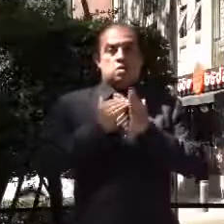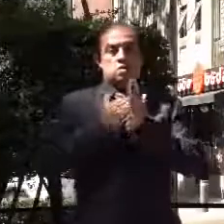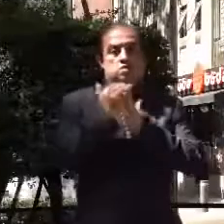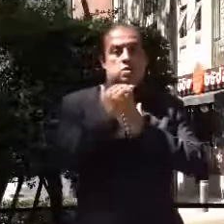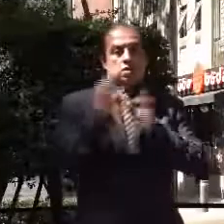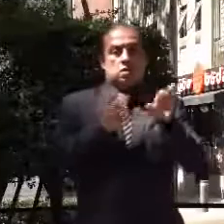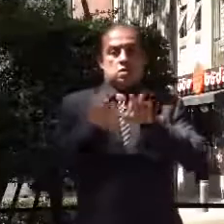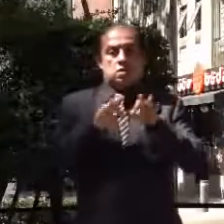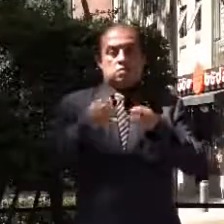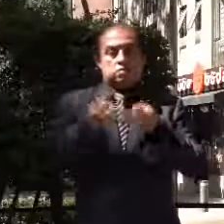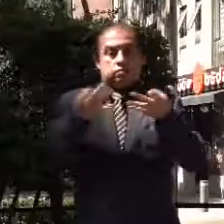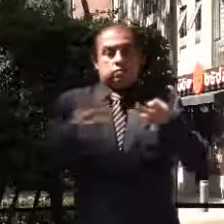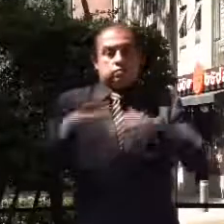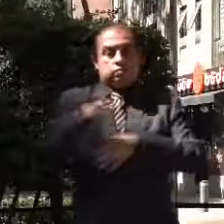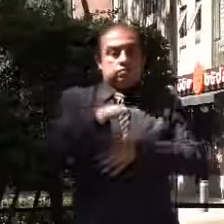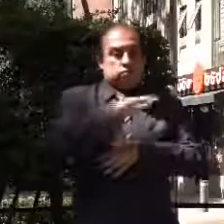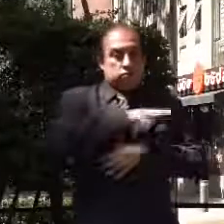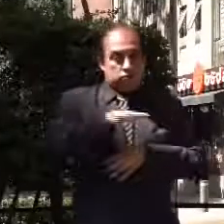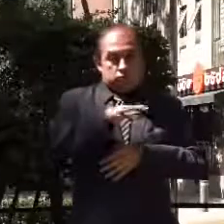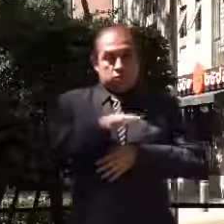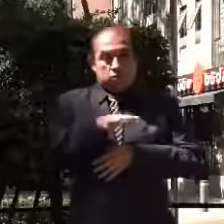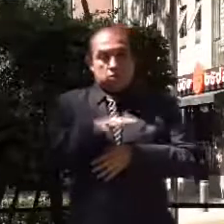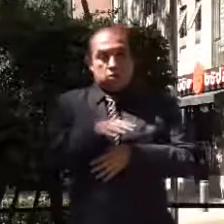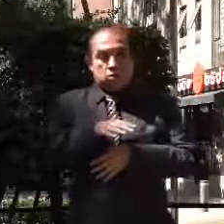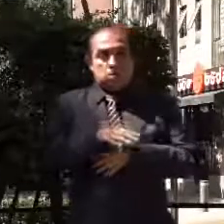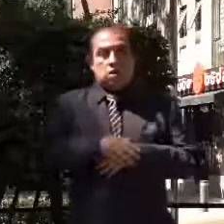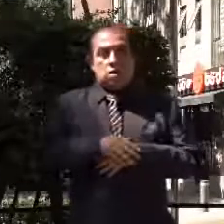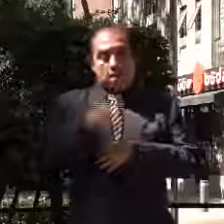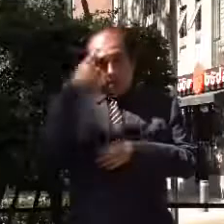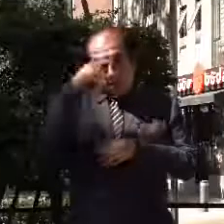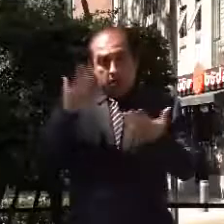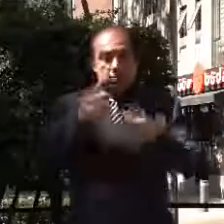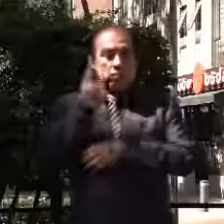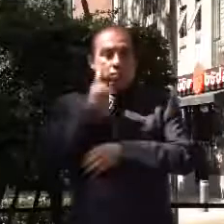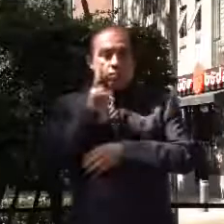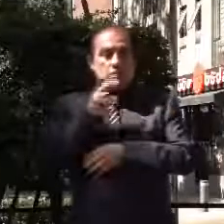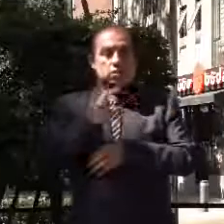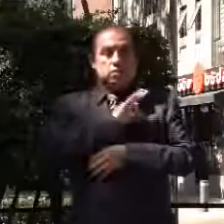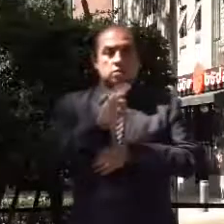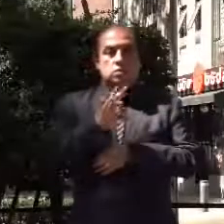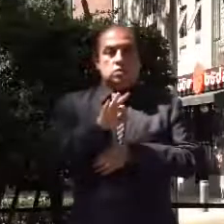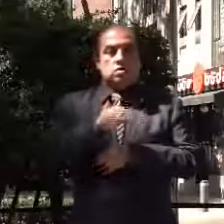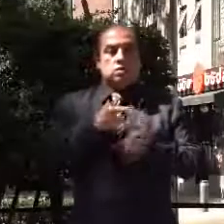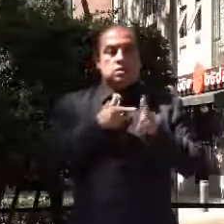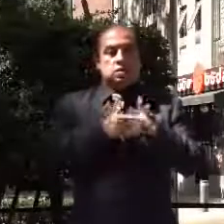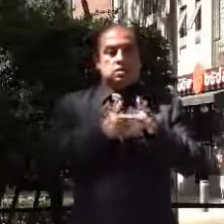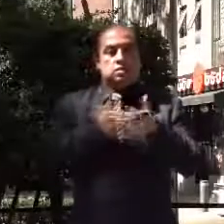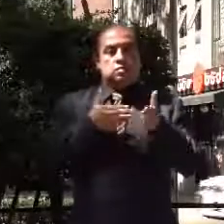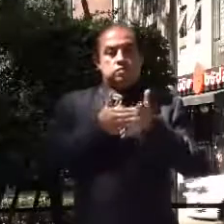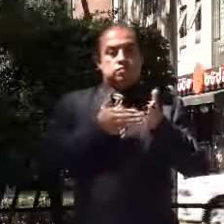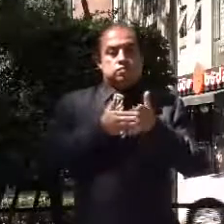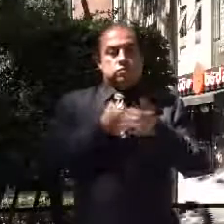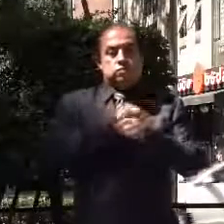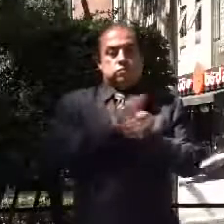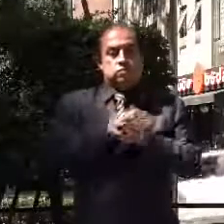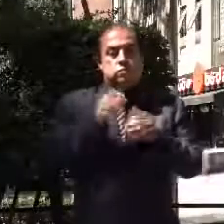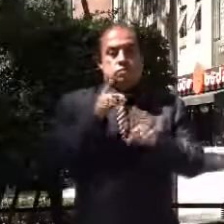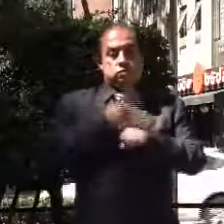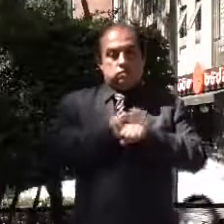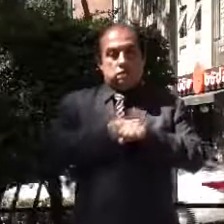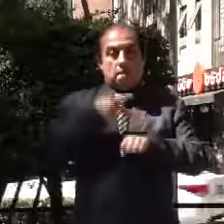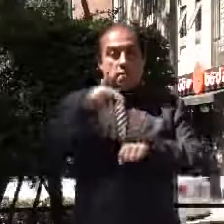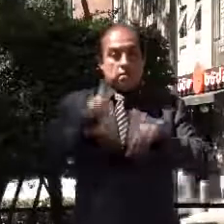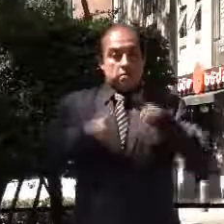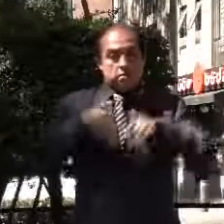trabajo territorial y la capacidad de hacer pruebas, tenemos la posibilidad de seguirla conteniendo. Pero sí depende de todos y de todas y por eso